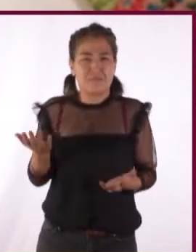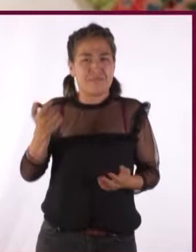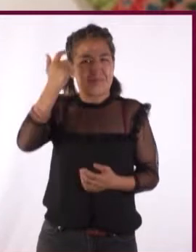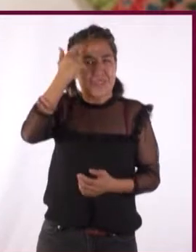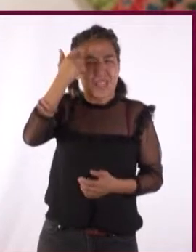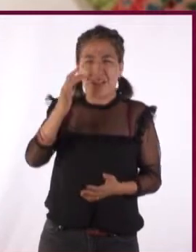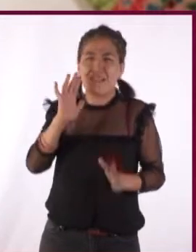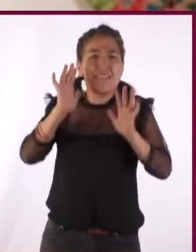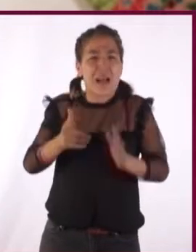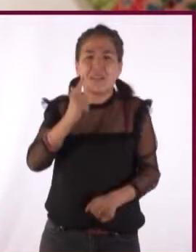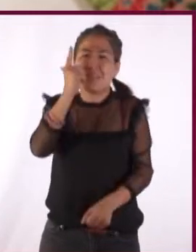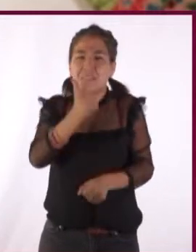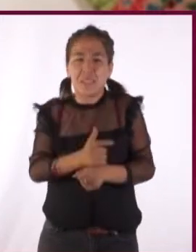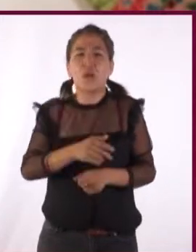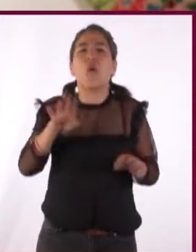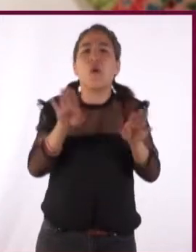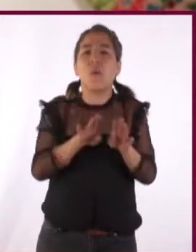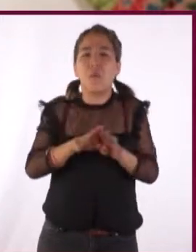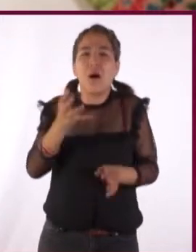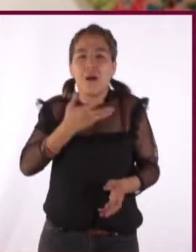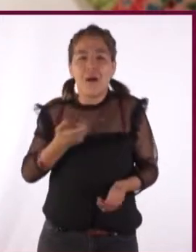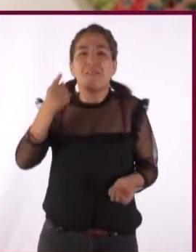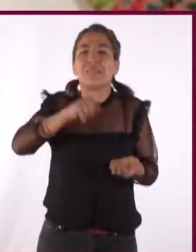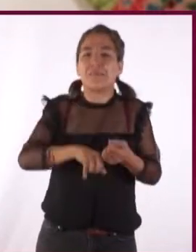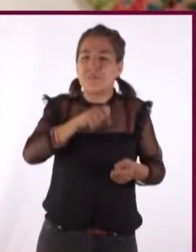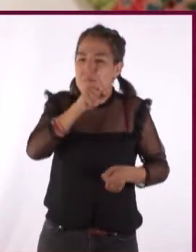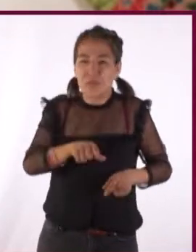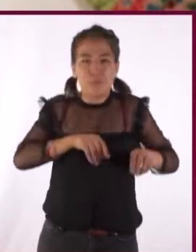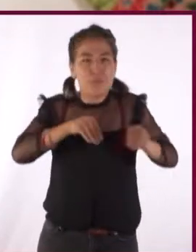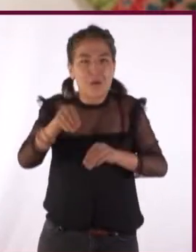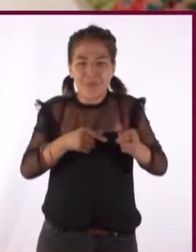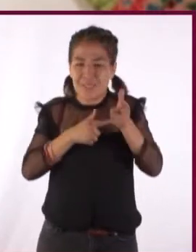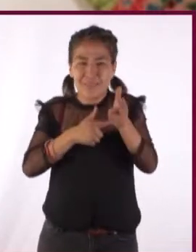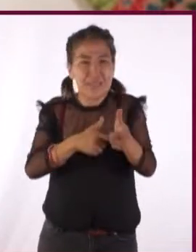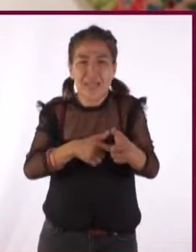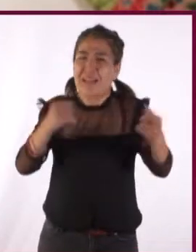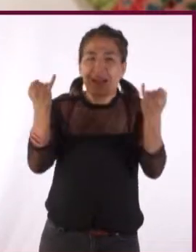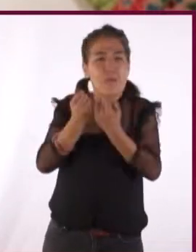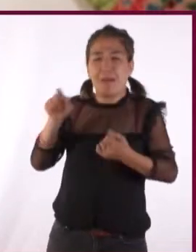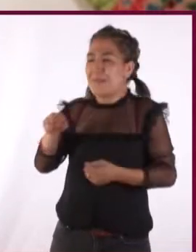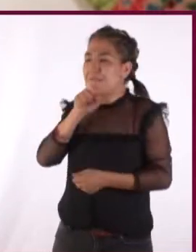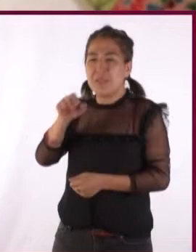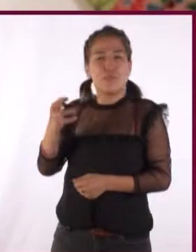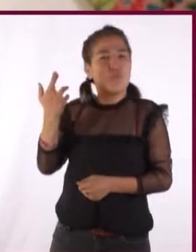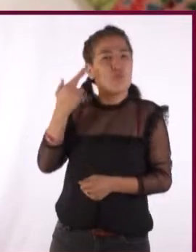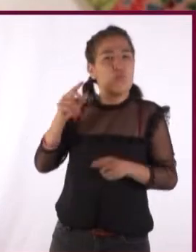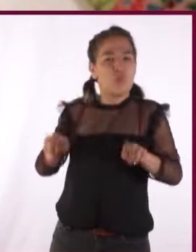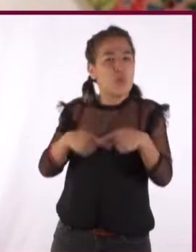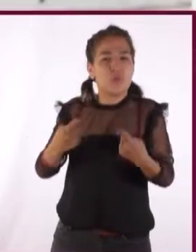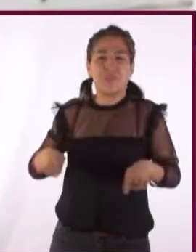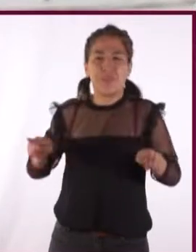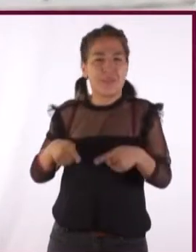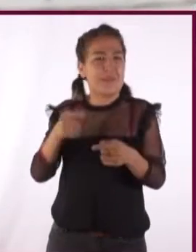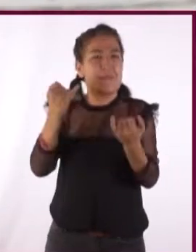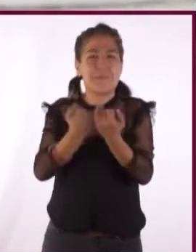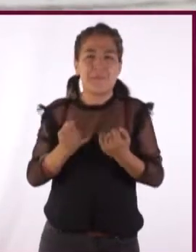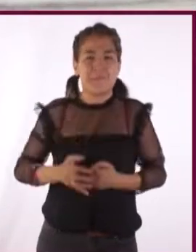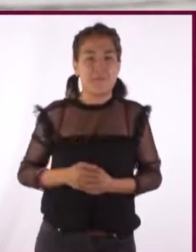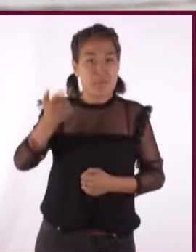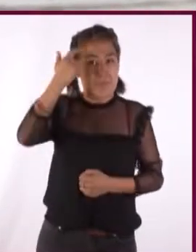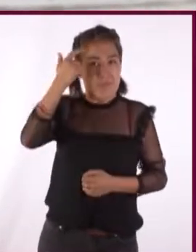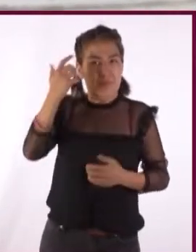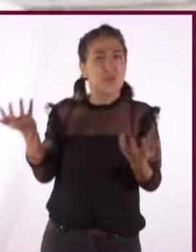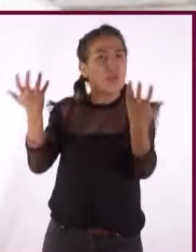está hecho para poder encontrar patrones de regularidad, ¿no? Lo mismo con la música. El cerebro